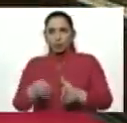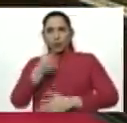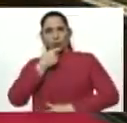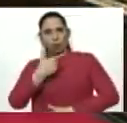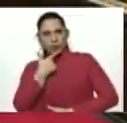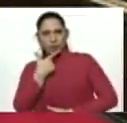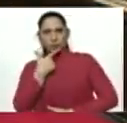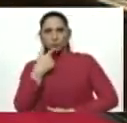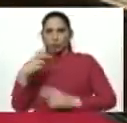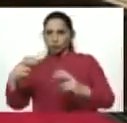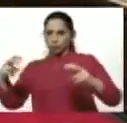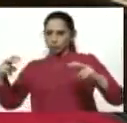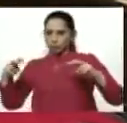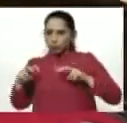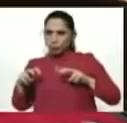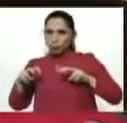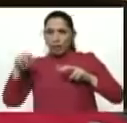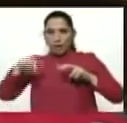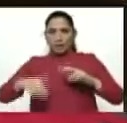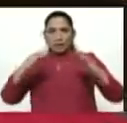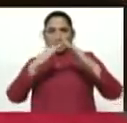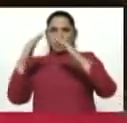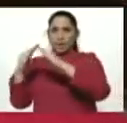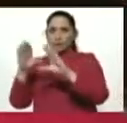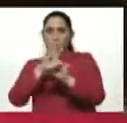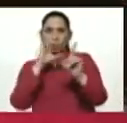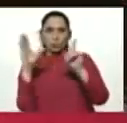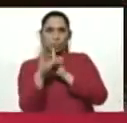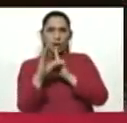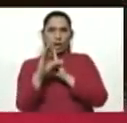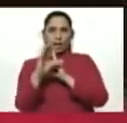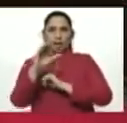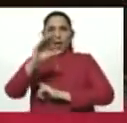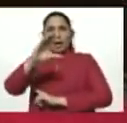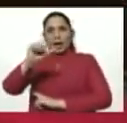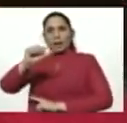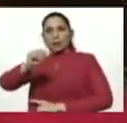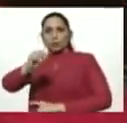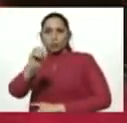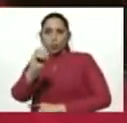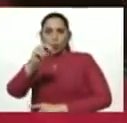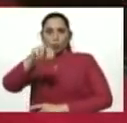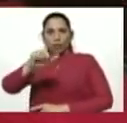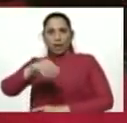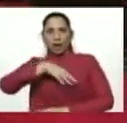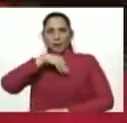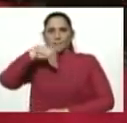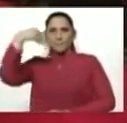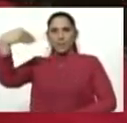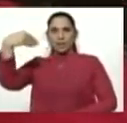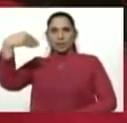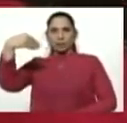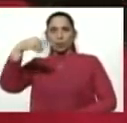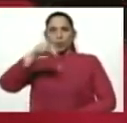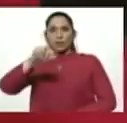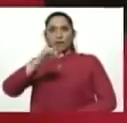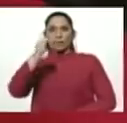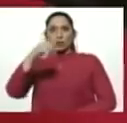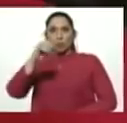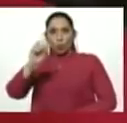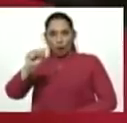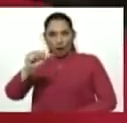bonito, aquí en la Casa Cultural La Casona, con el espíritu de Aquiles Nazoa